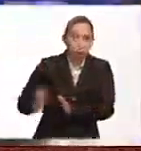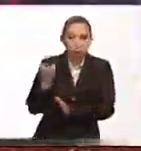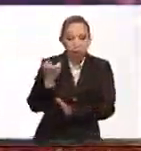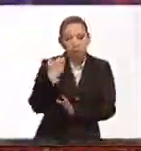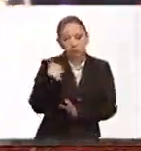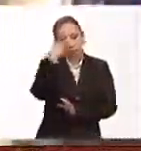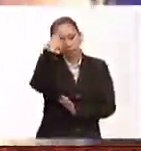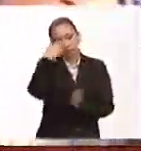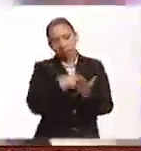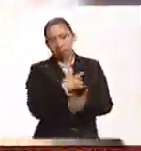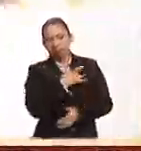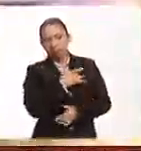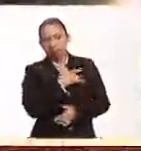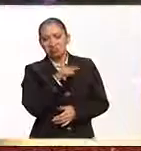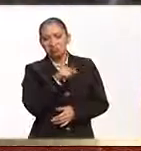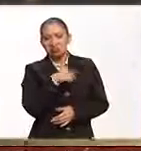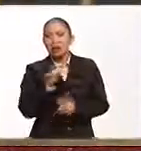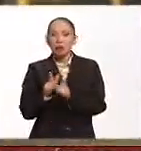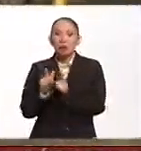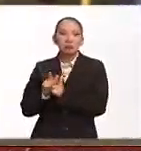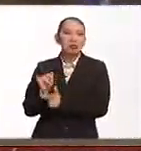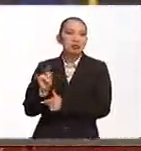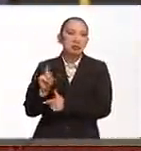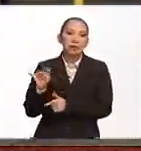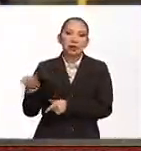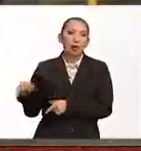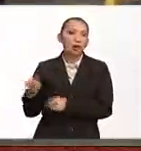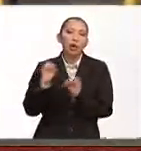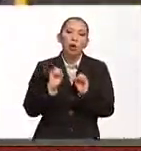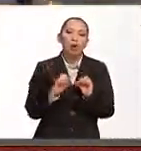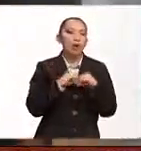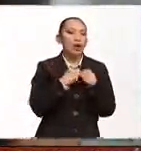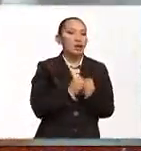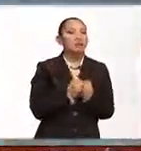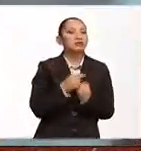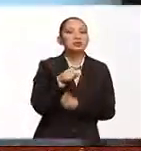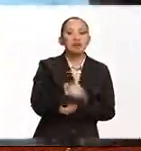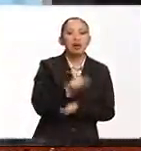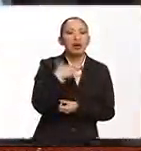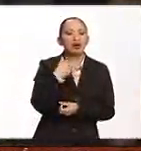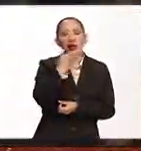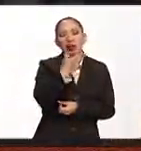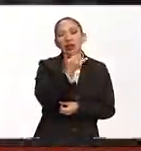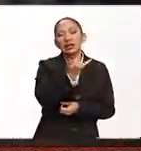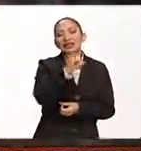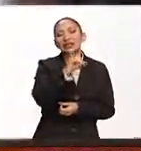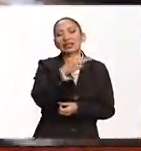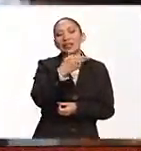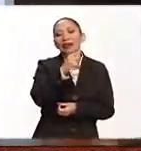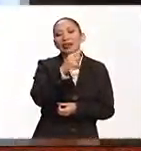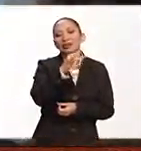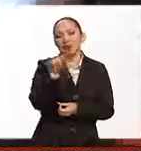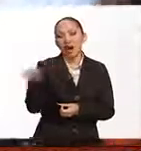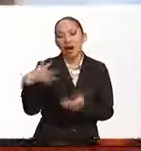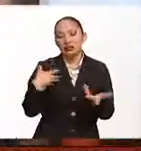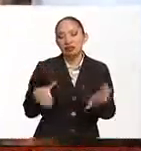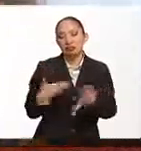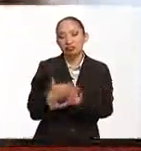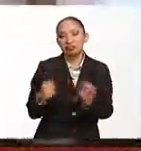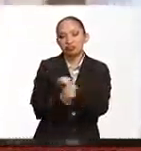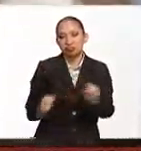para suponer de que fue el Estado Islámico o alguna organización radical yihadista la que haya cometido este